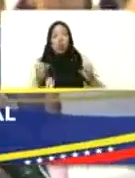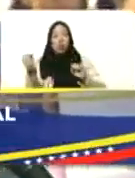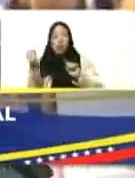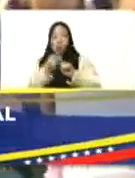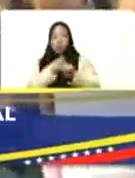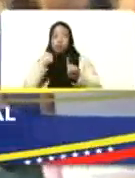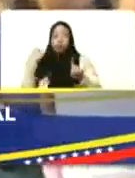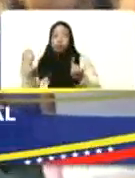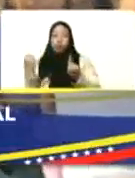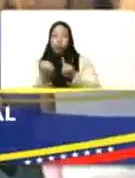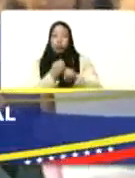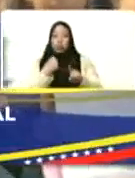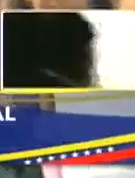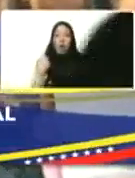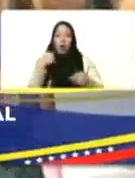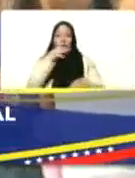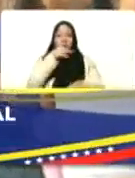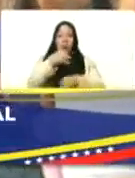violenta,